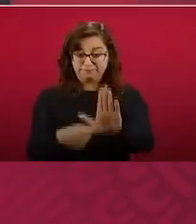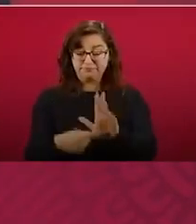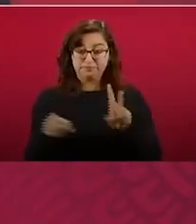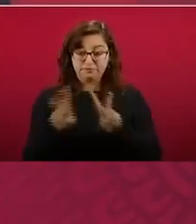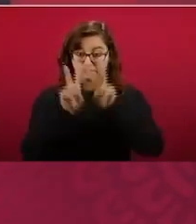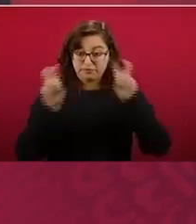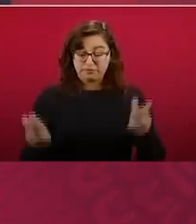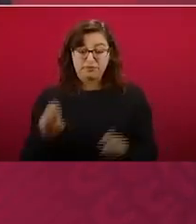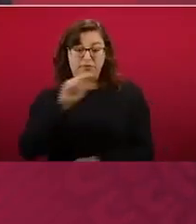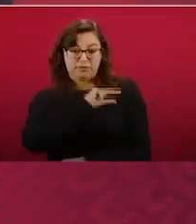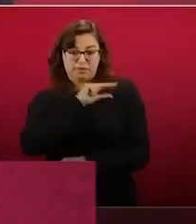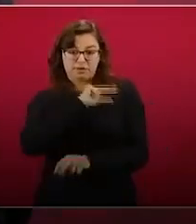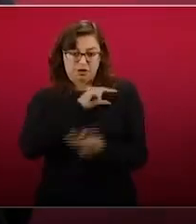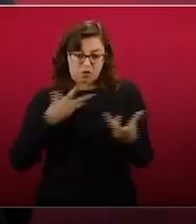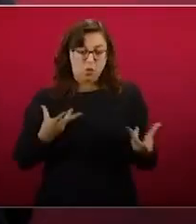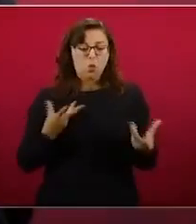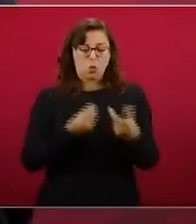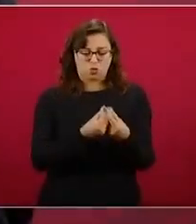privado.